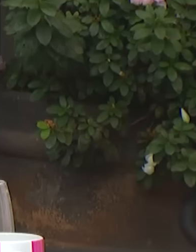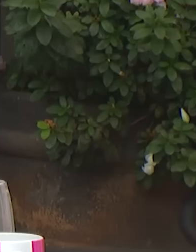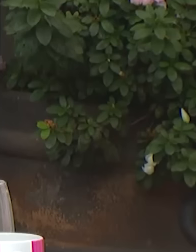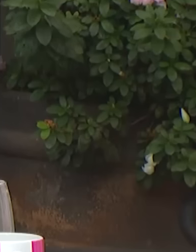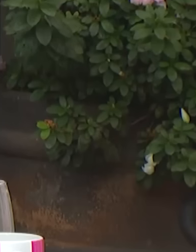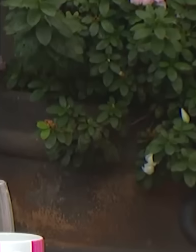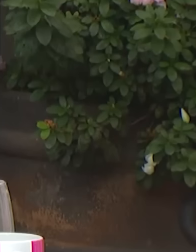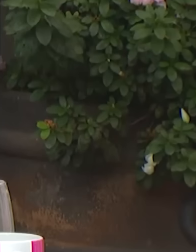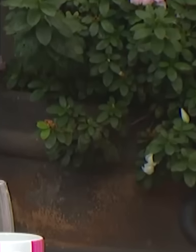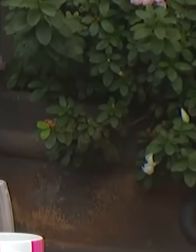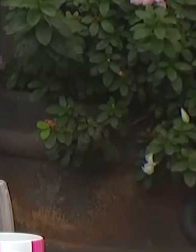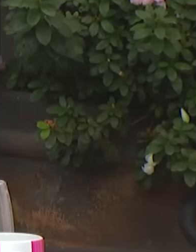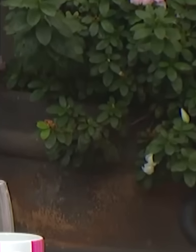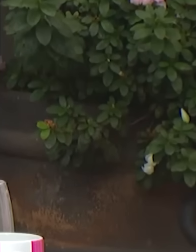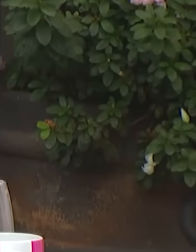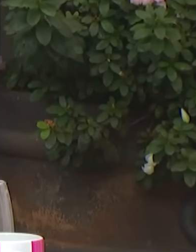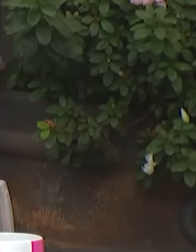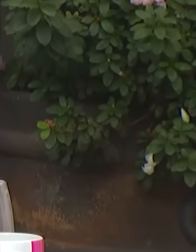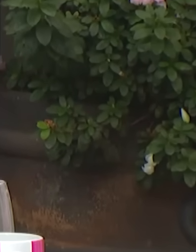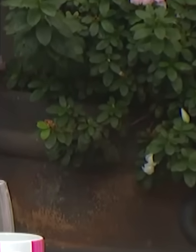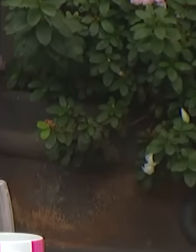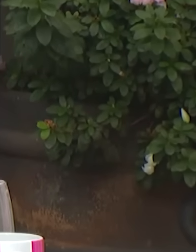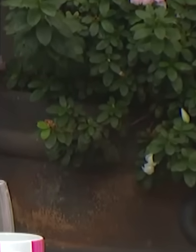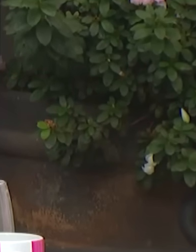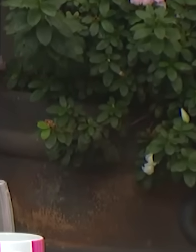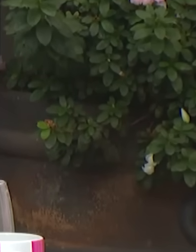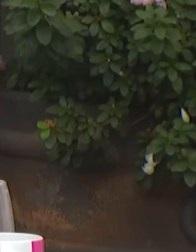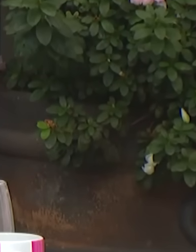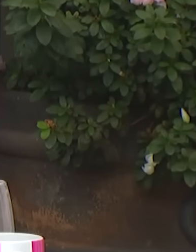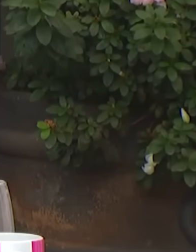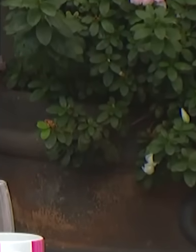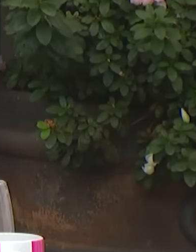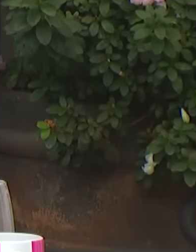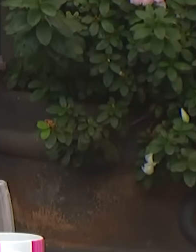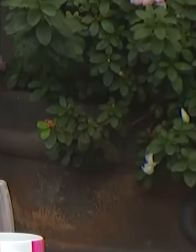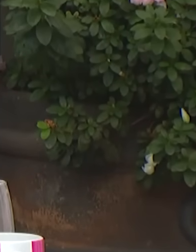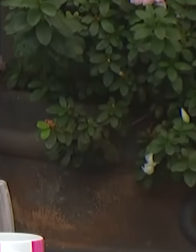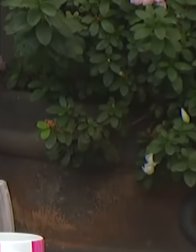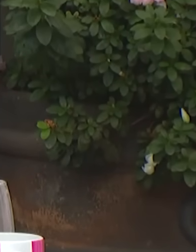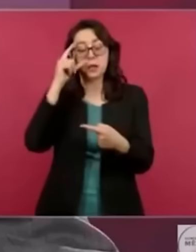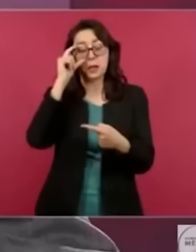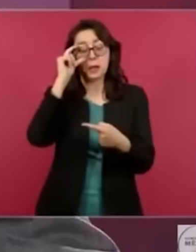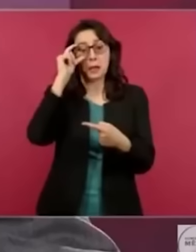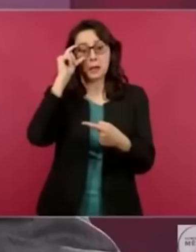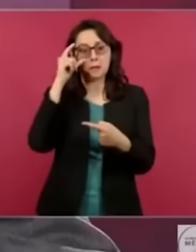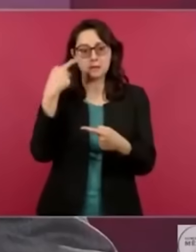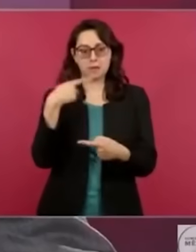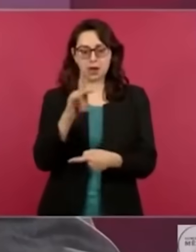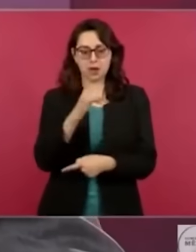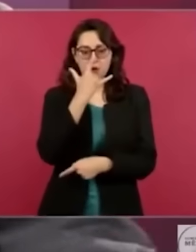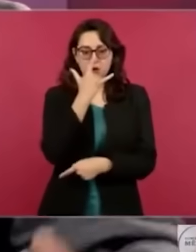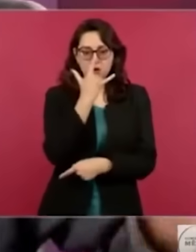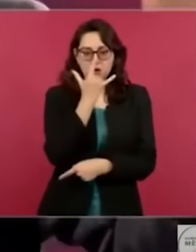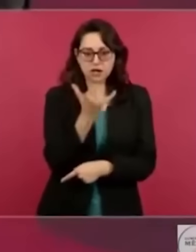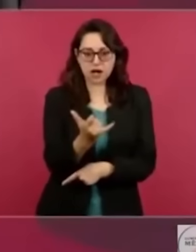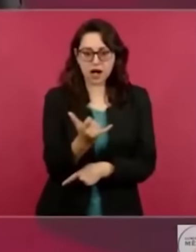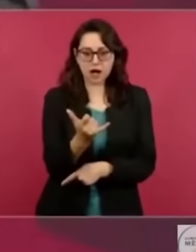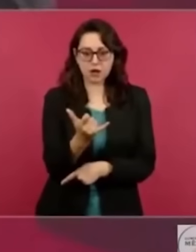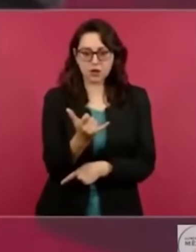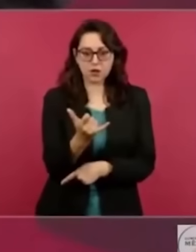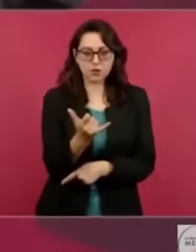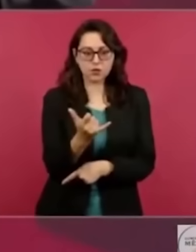sobre esto? Ah, bueno, sí, hay una respuesta. Perdón, tienes razón. Entonces sacaron un